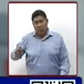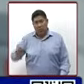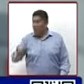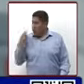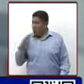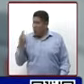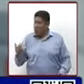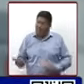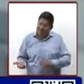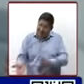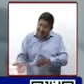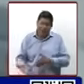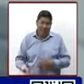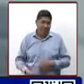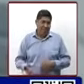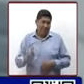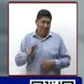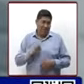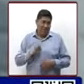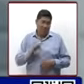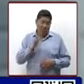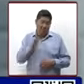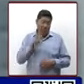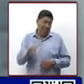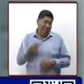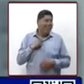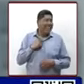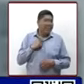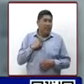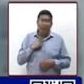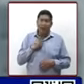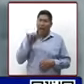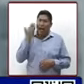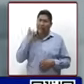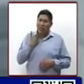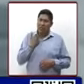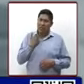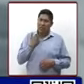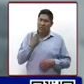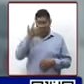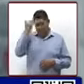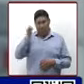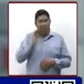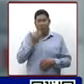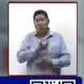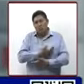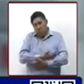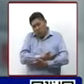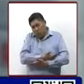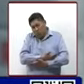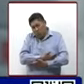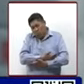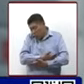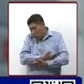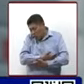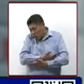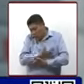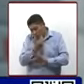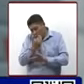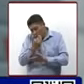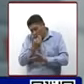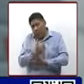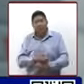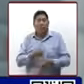me presento como mamá de Facundo. Porque era nuestro bebé, Facundito.